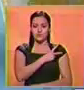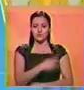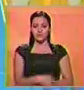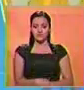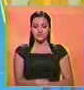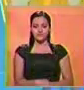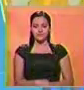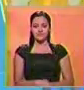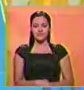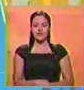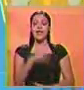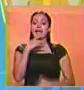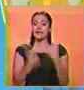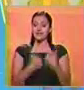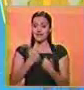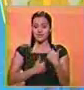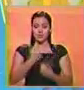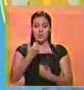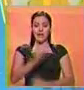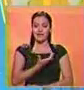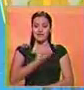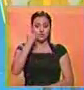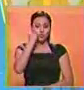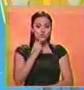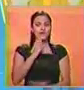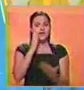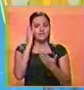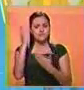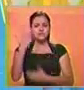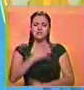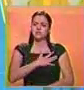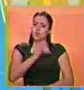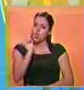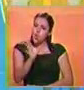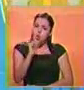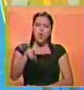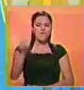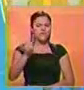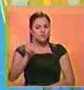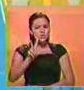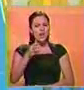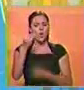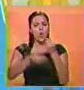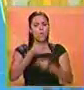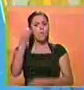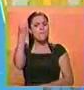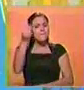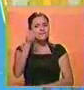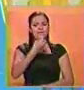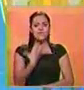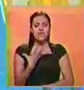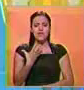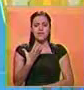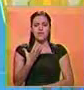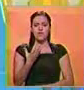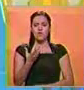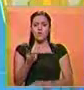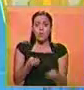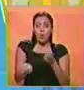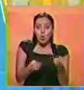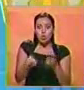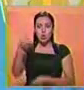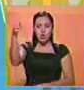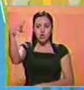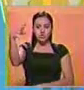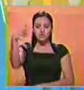Venevisión. El candidato a la alcaldía de Sucre, Carlos Ocarí, se lamentó que en Venezuela se hable de razonamiento de luz. Afirmó que las fallas eléctricas